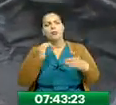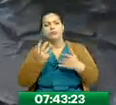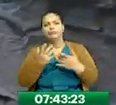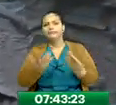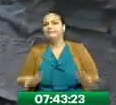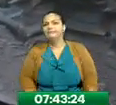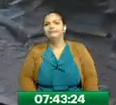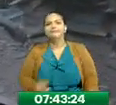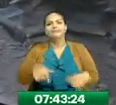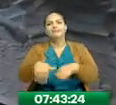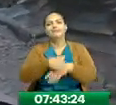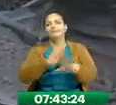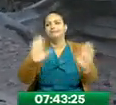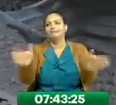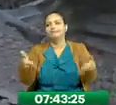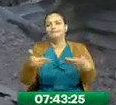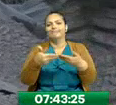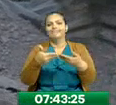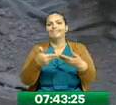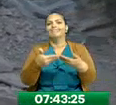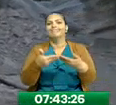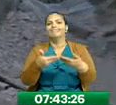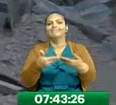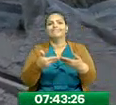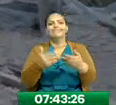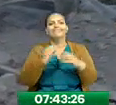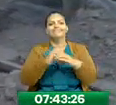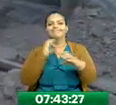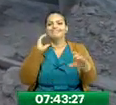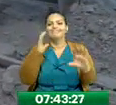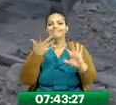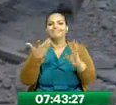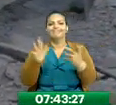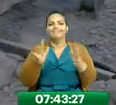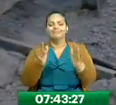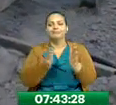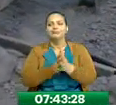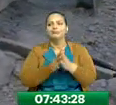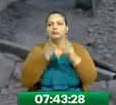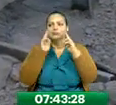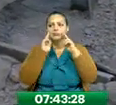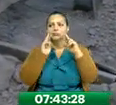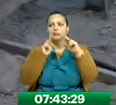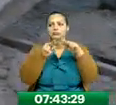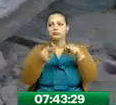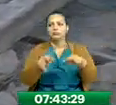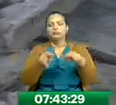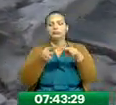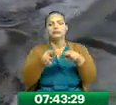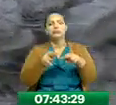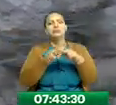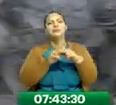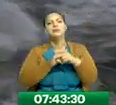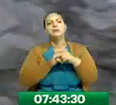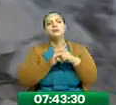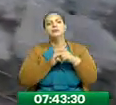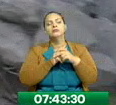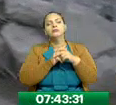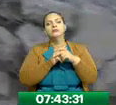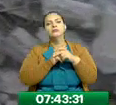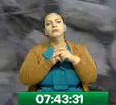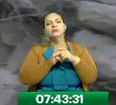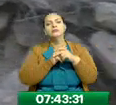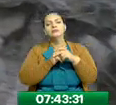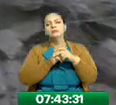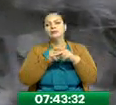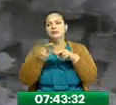puente, provocando su colapso total. Como ustedes pueden ver, nuestro camarógrafo nos está mostrando pues justamente